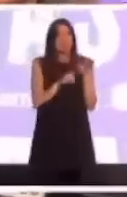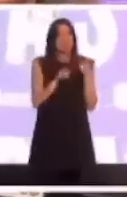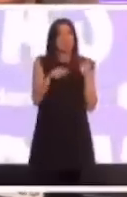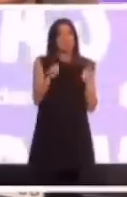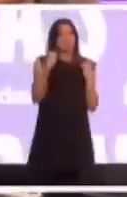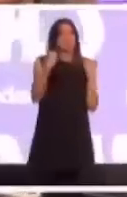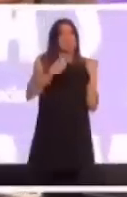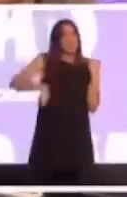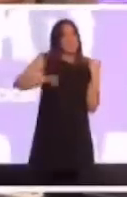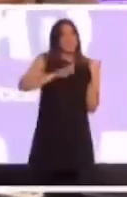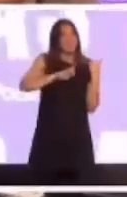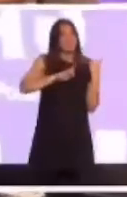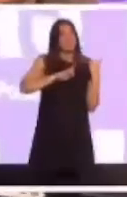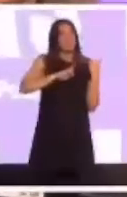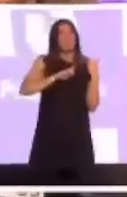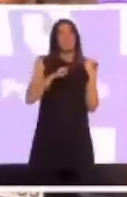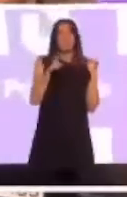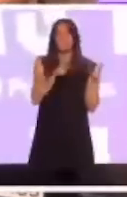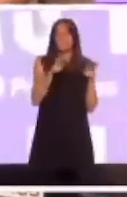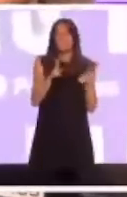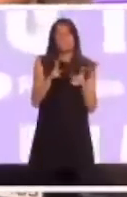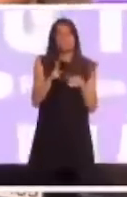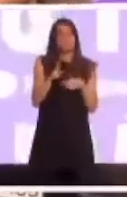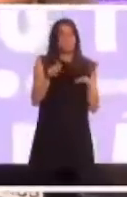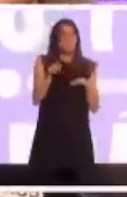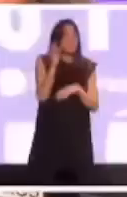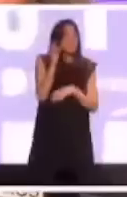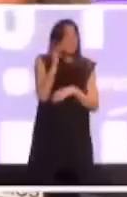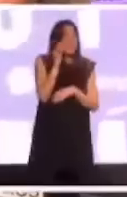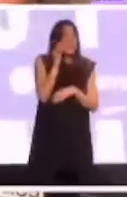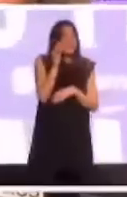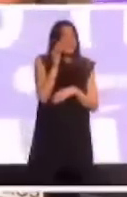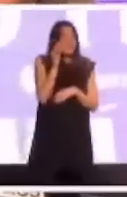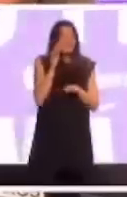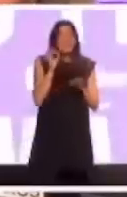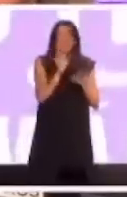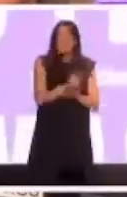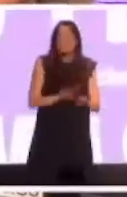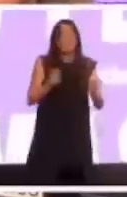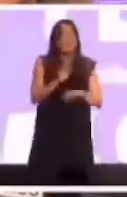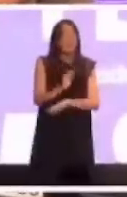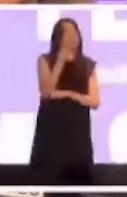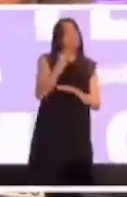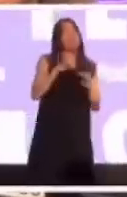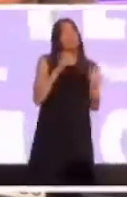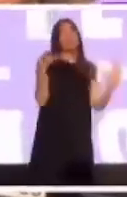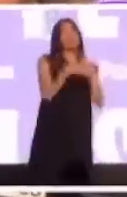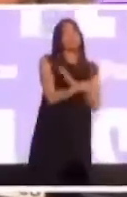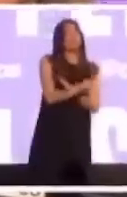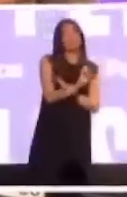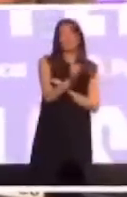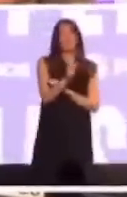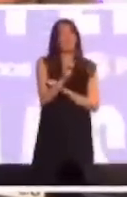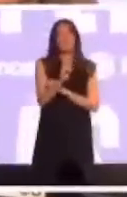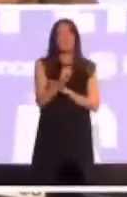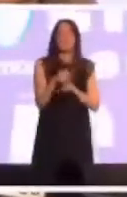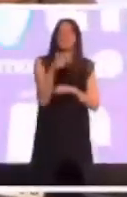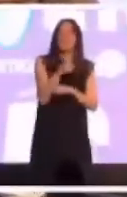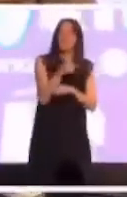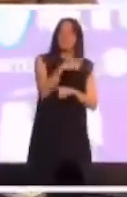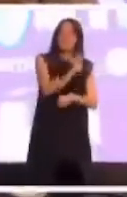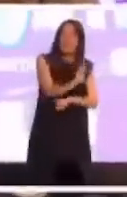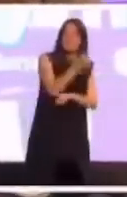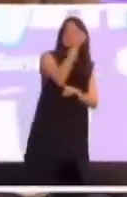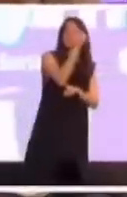enseñado que ningún derecho de las mujeres está conquistado de una vez y para siempre que los derechos que conquistamos